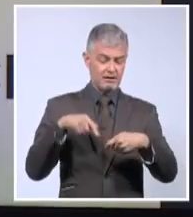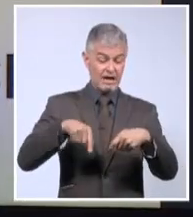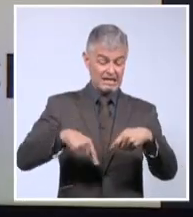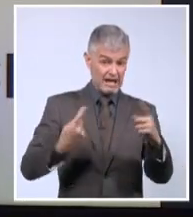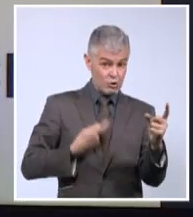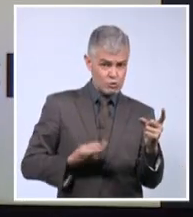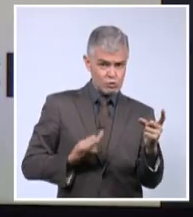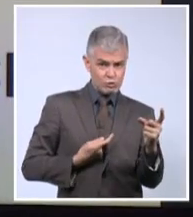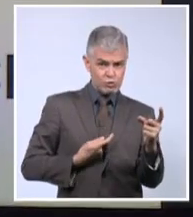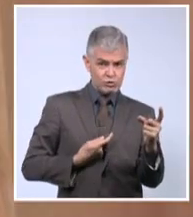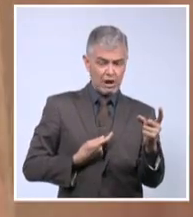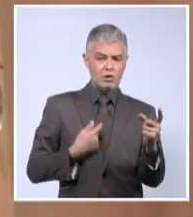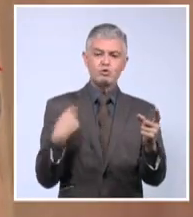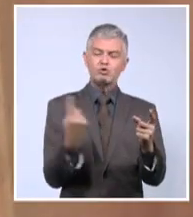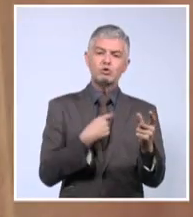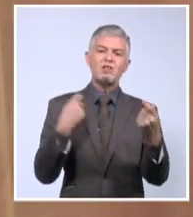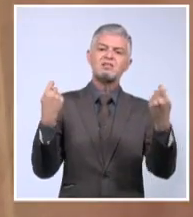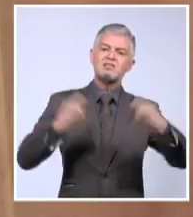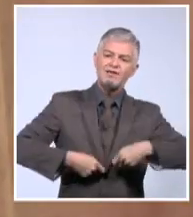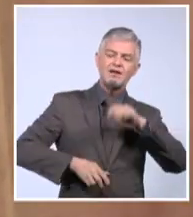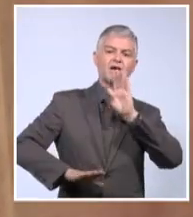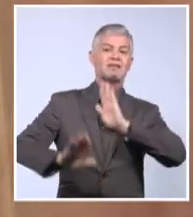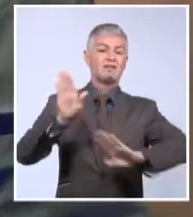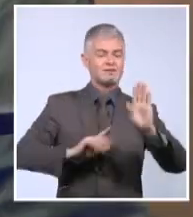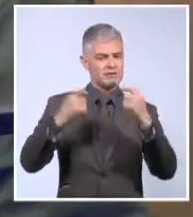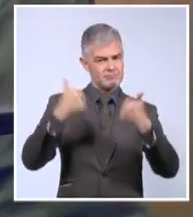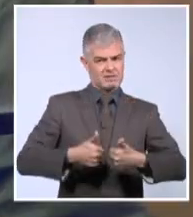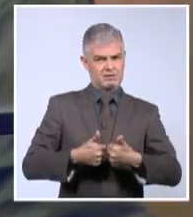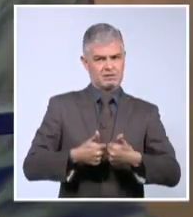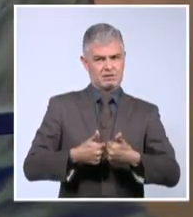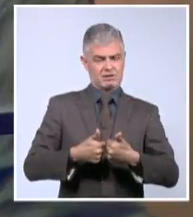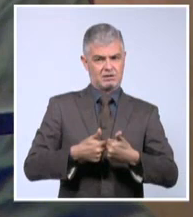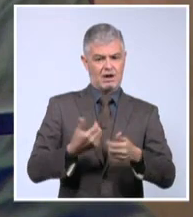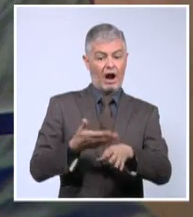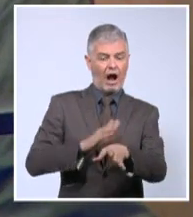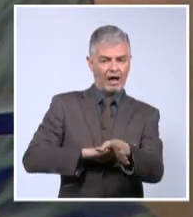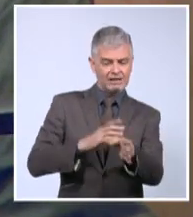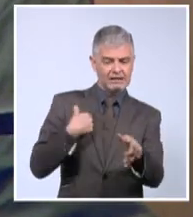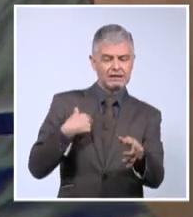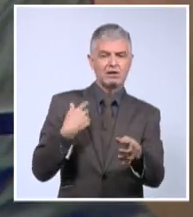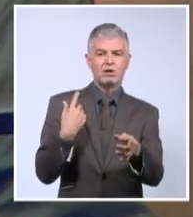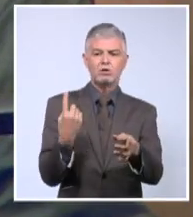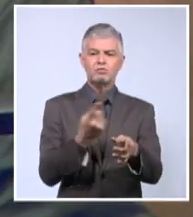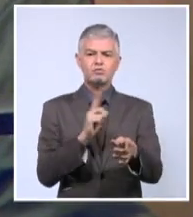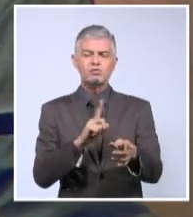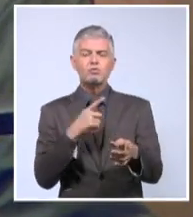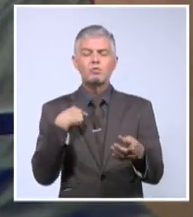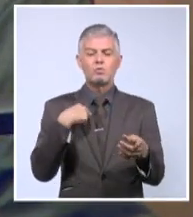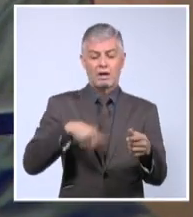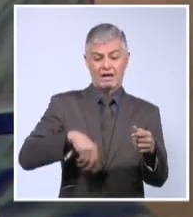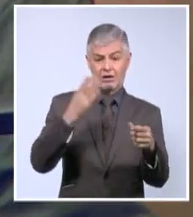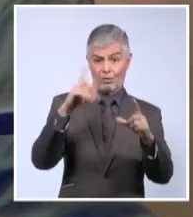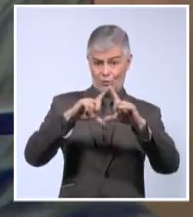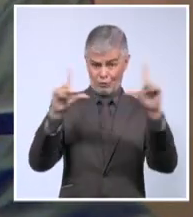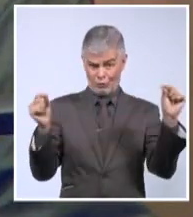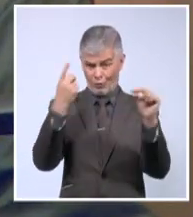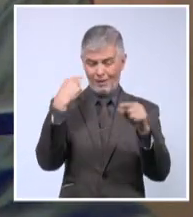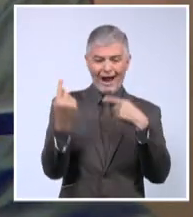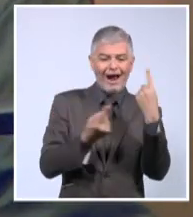la ofensiva, y de lo que se trata es que no haya un pedazo de la tierra esta revolucionaria